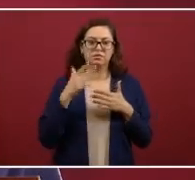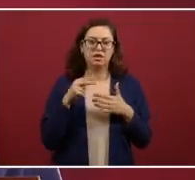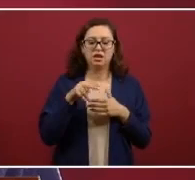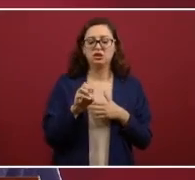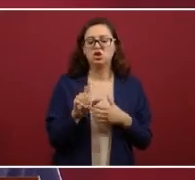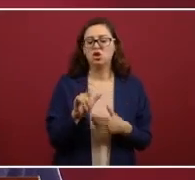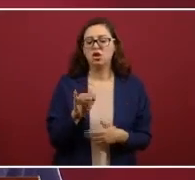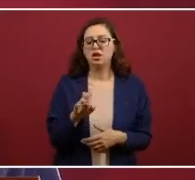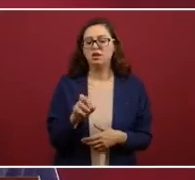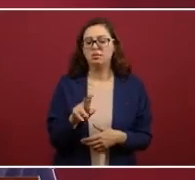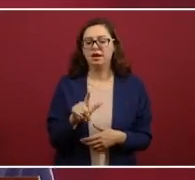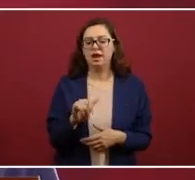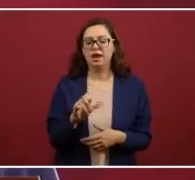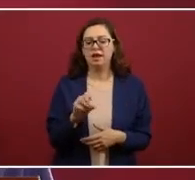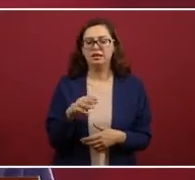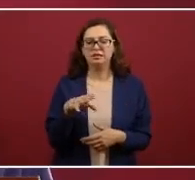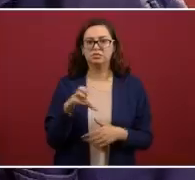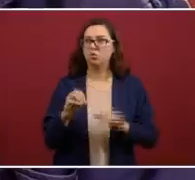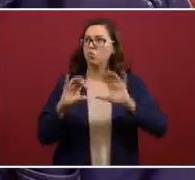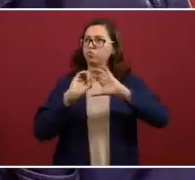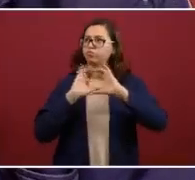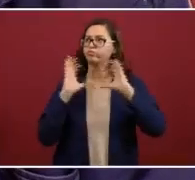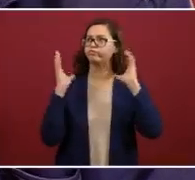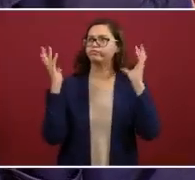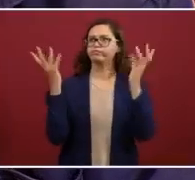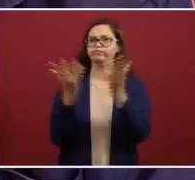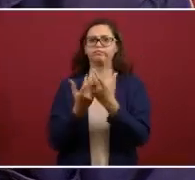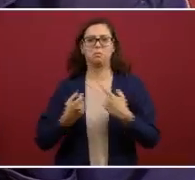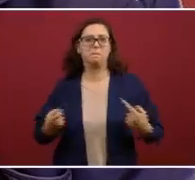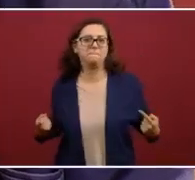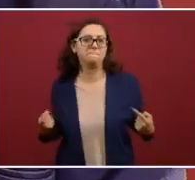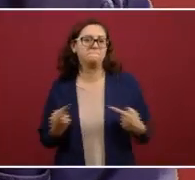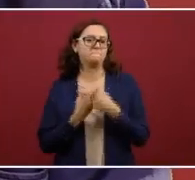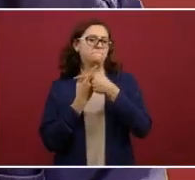neoliberalismo en todo el mundo y que generó una contradicción que ha